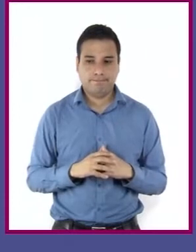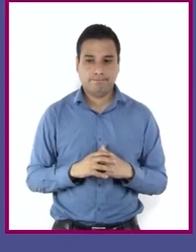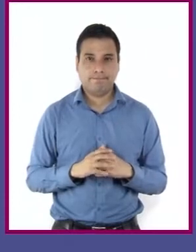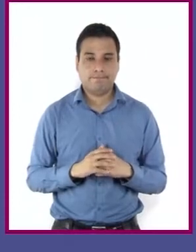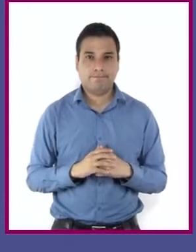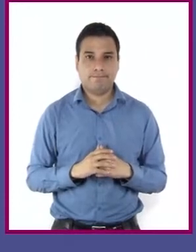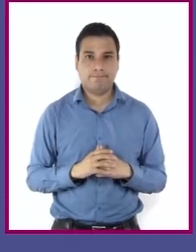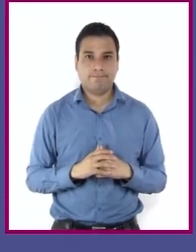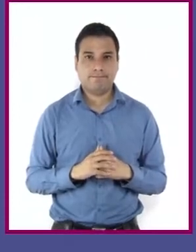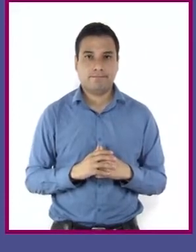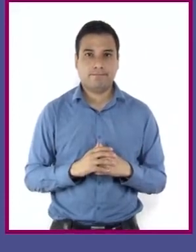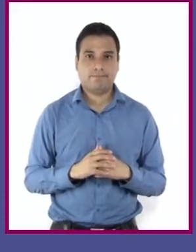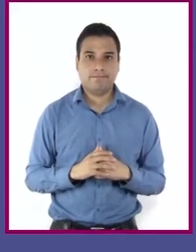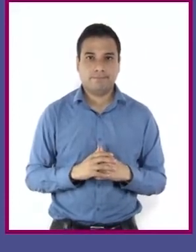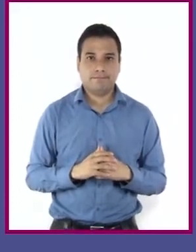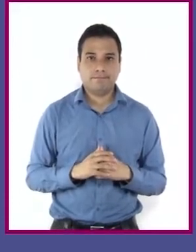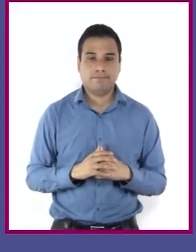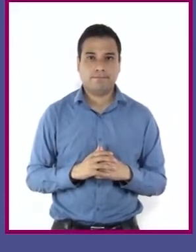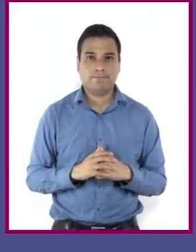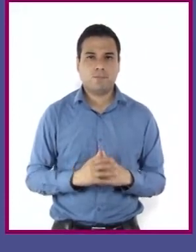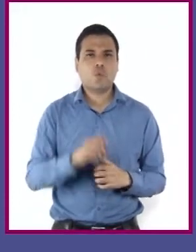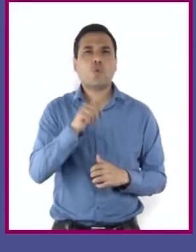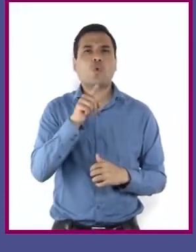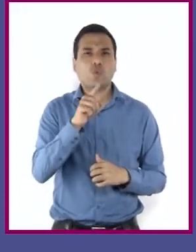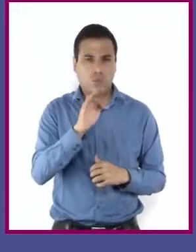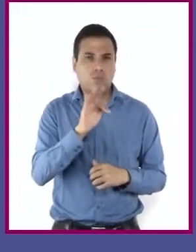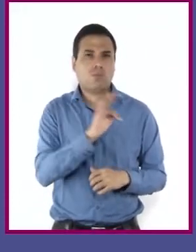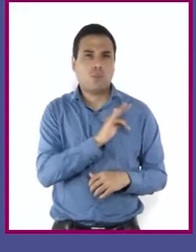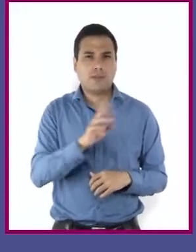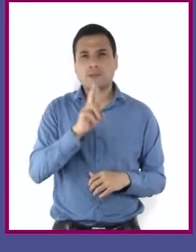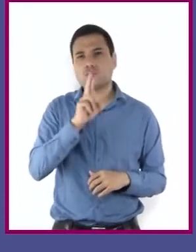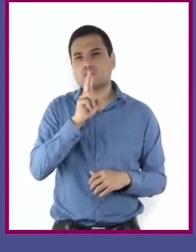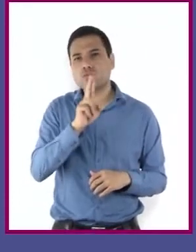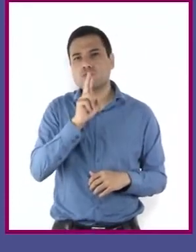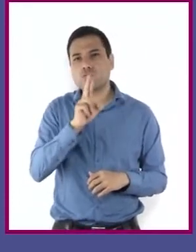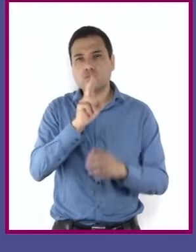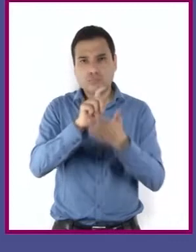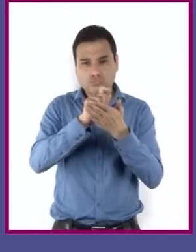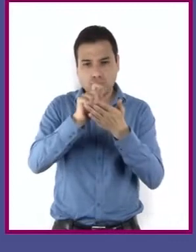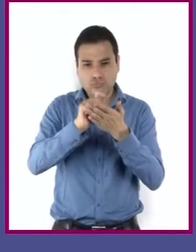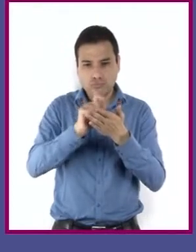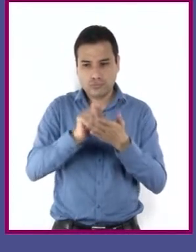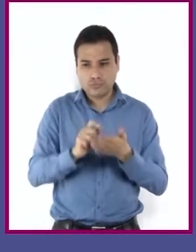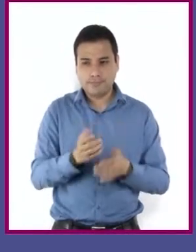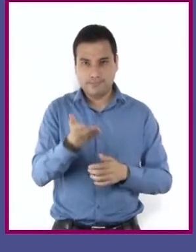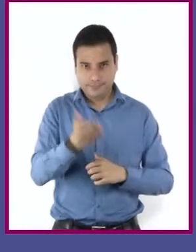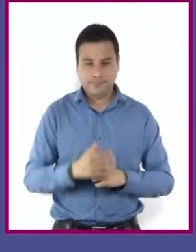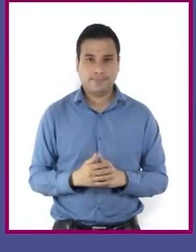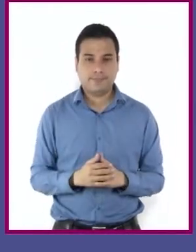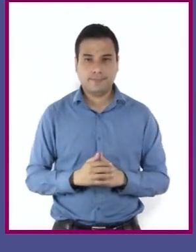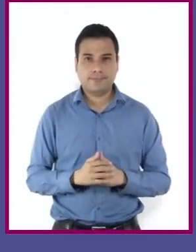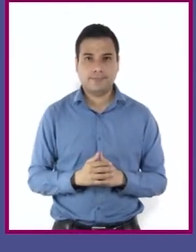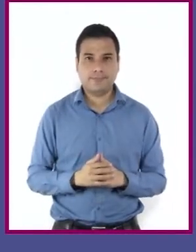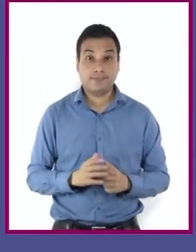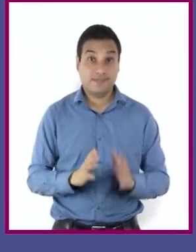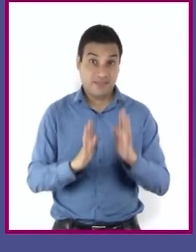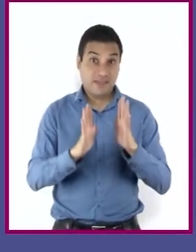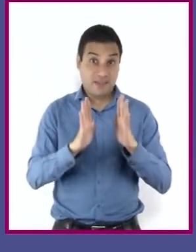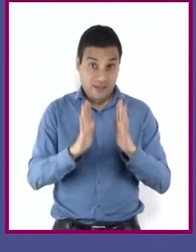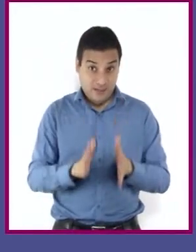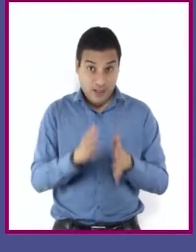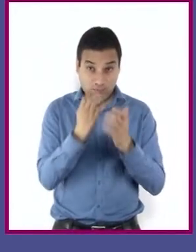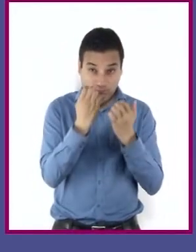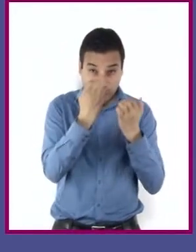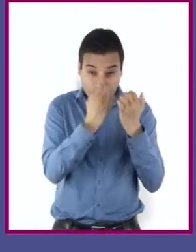de cotejo. Respóndanla conforme a lo que ustedes analicen de su propio producto. Tras haber analizado su guión,